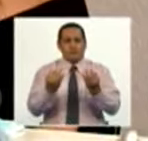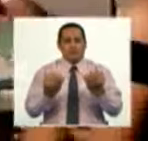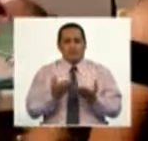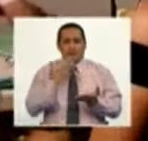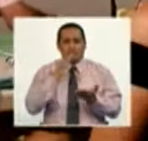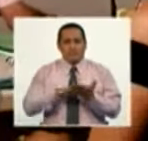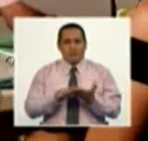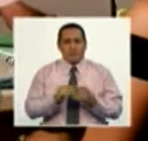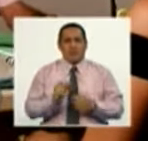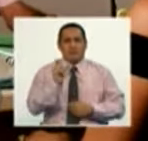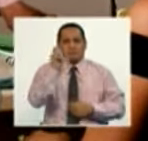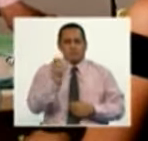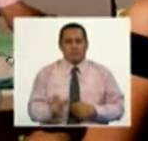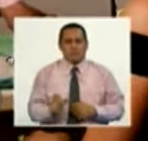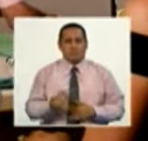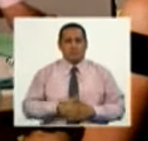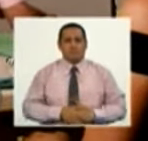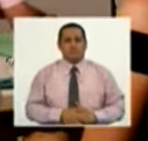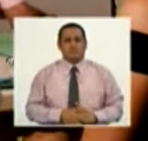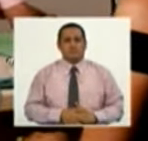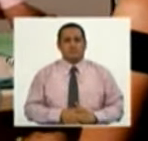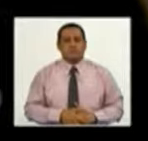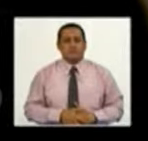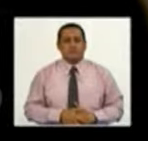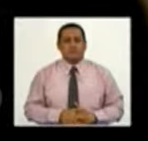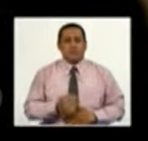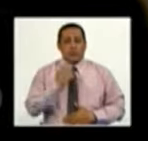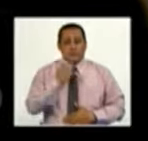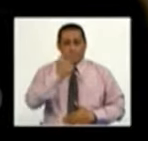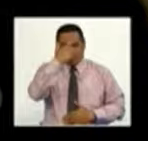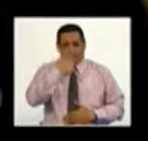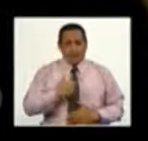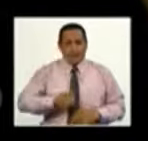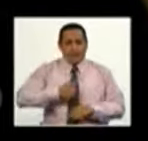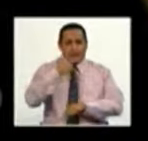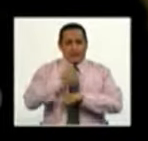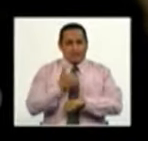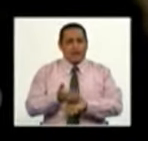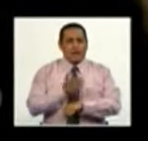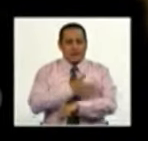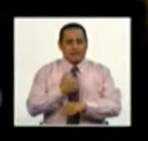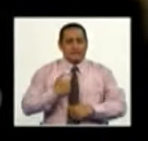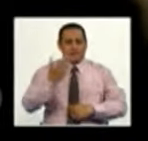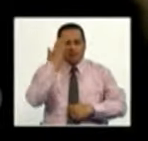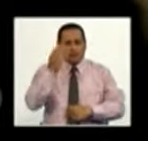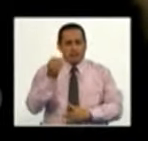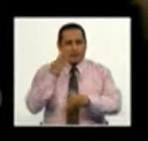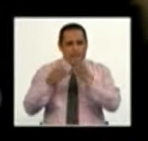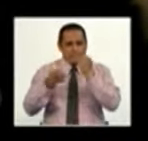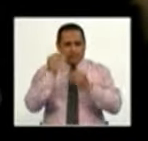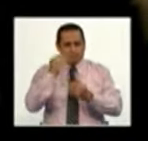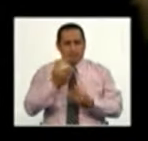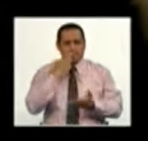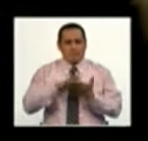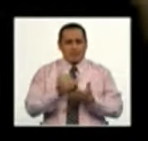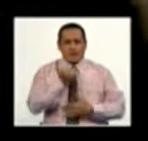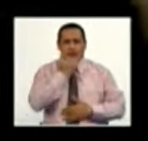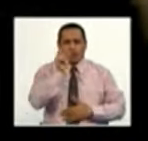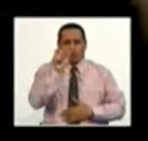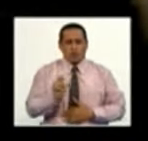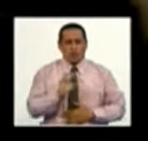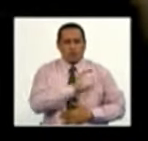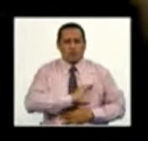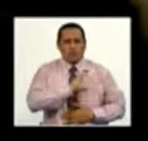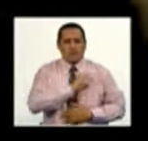las circunstancias del caso concreto. El empleador está obligado, una vez que conozca o investigue la falta grave